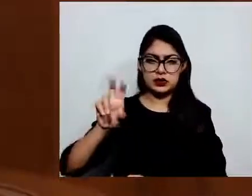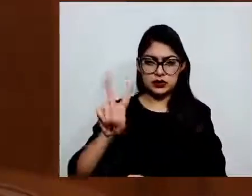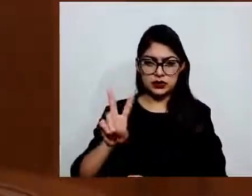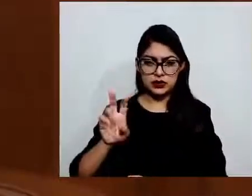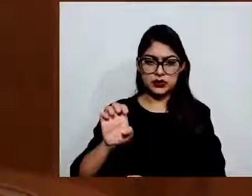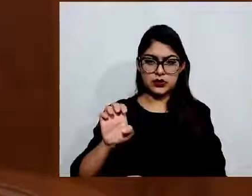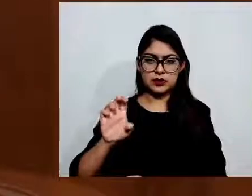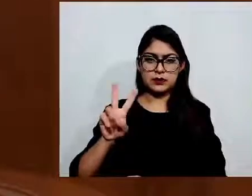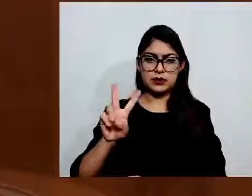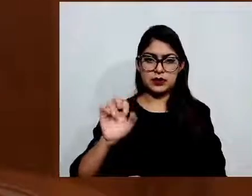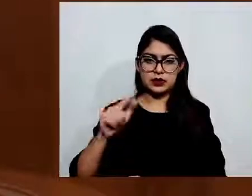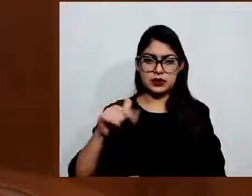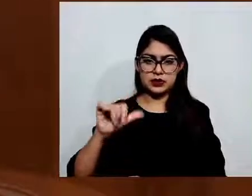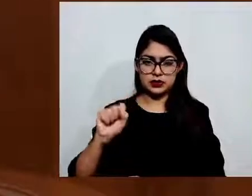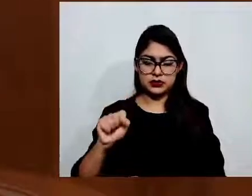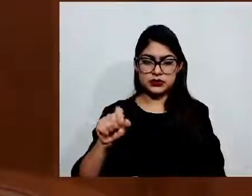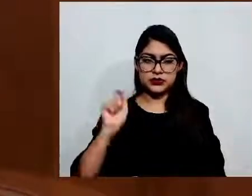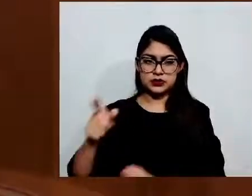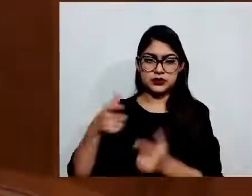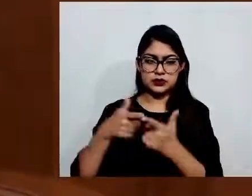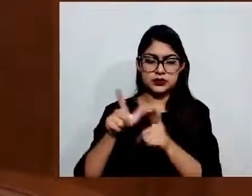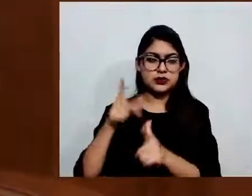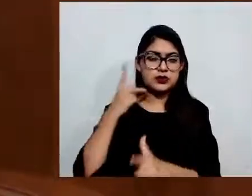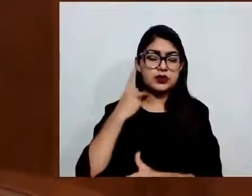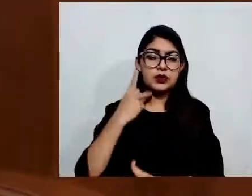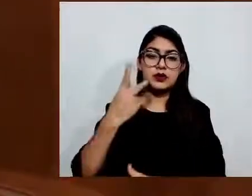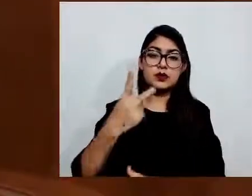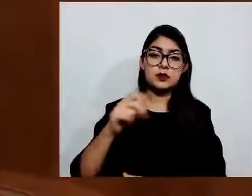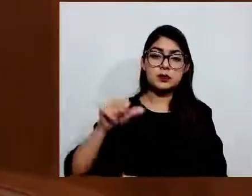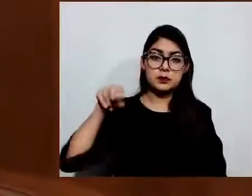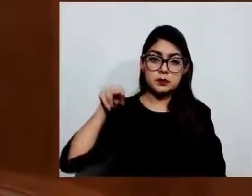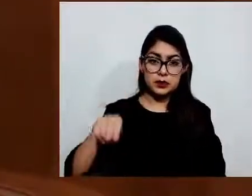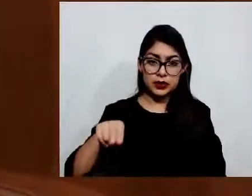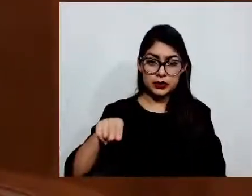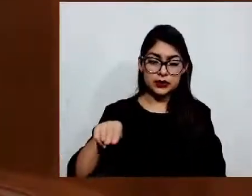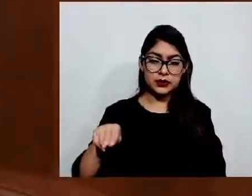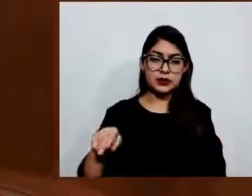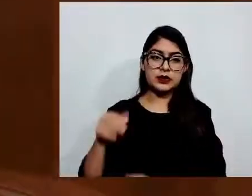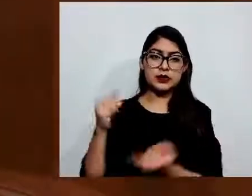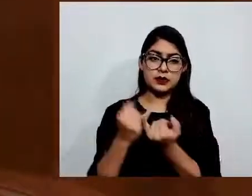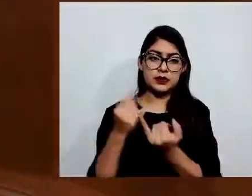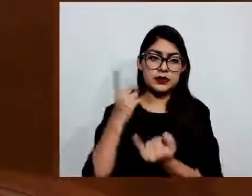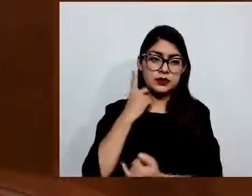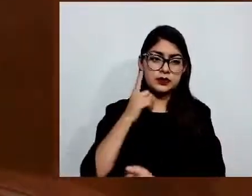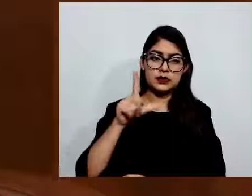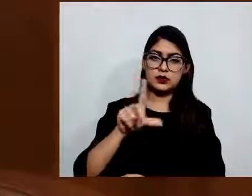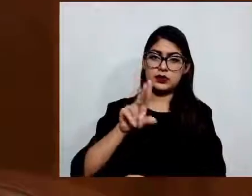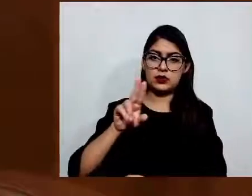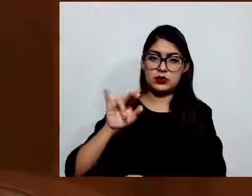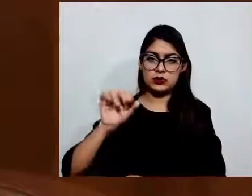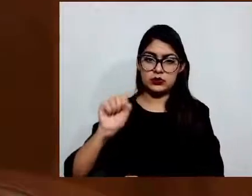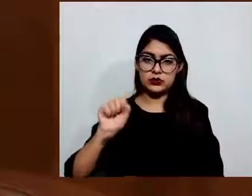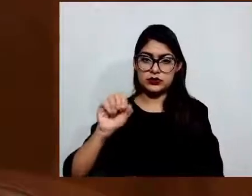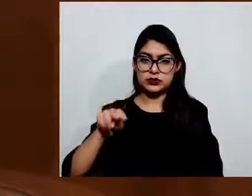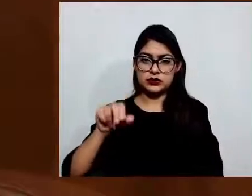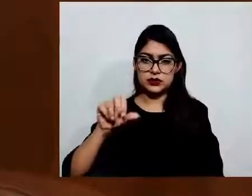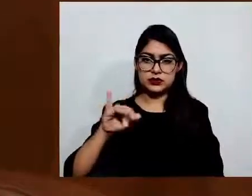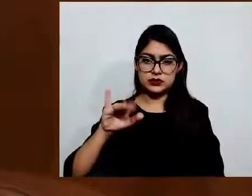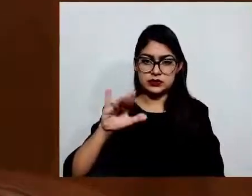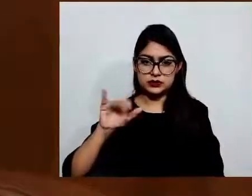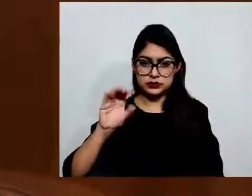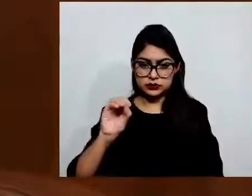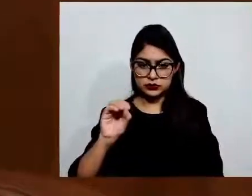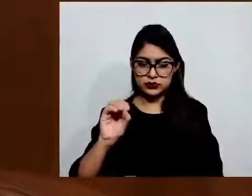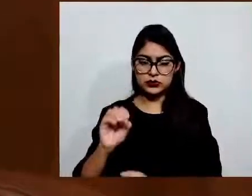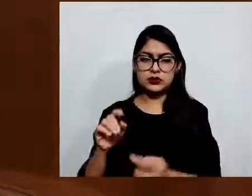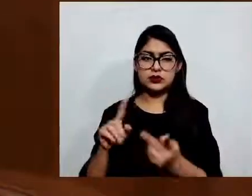Acción Nacional, del diputado Luis Narciso Fierro Sima y de mi nombre propio, la iniciativa